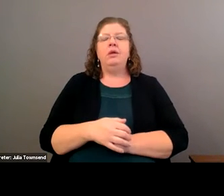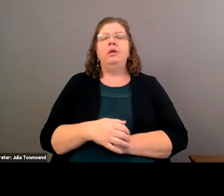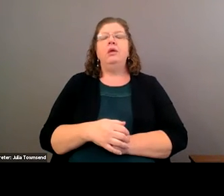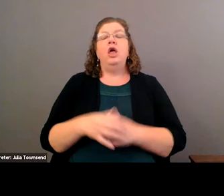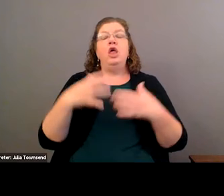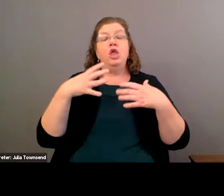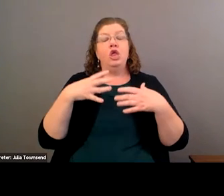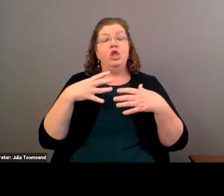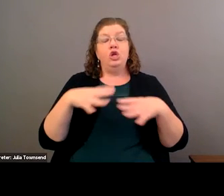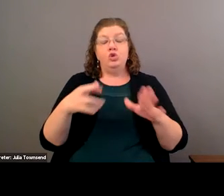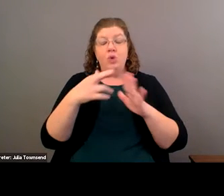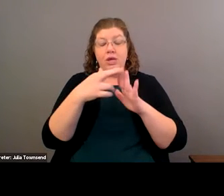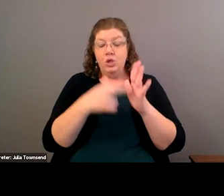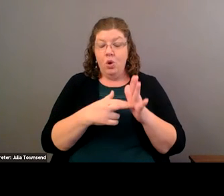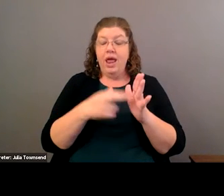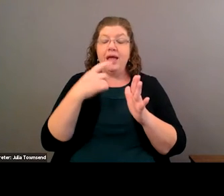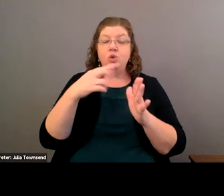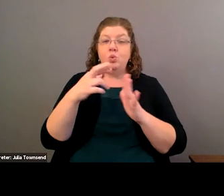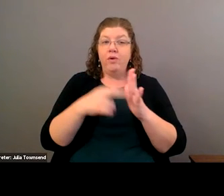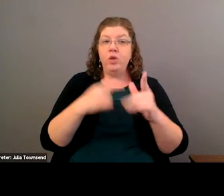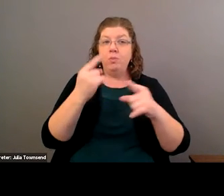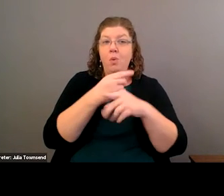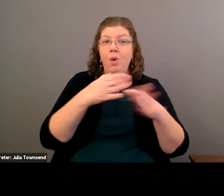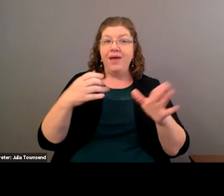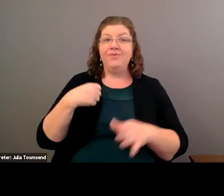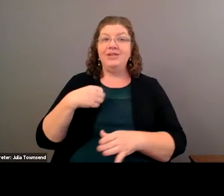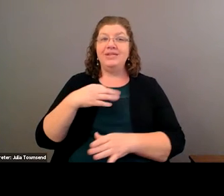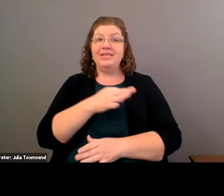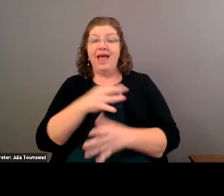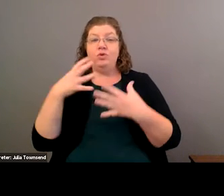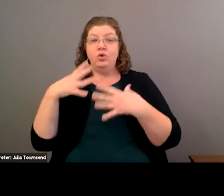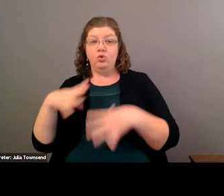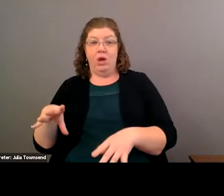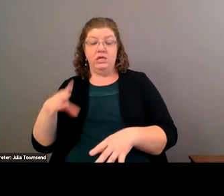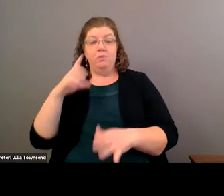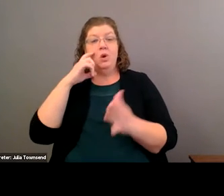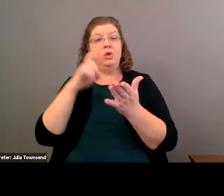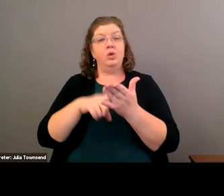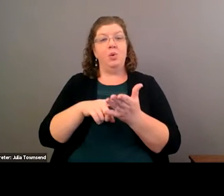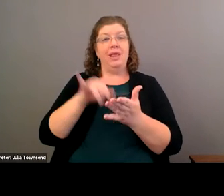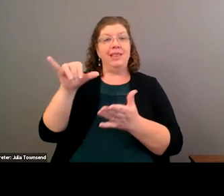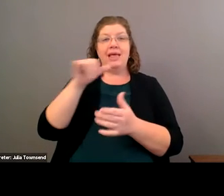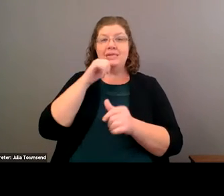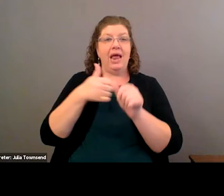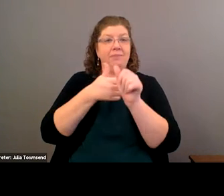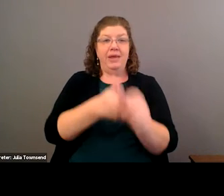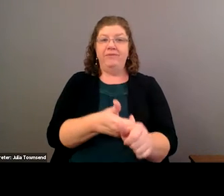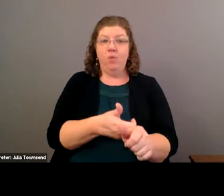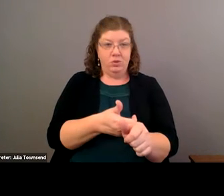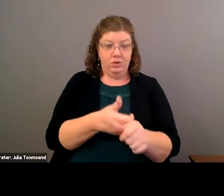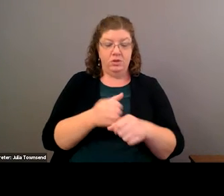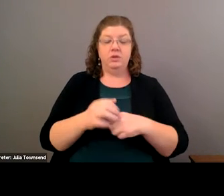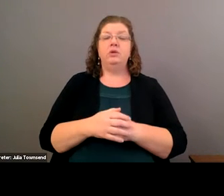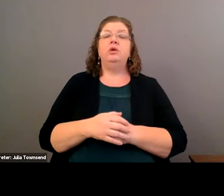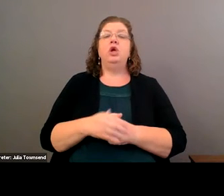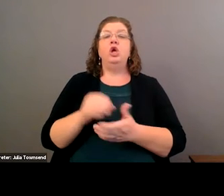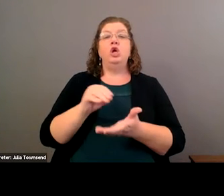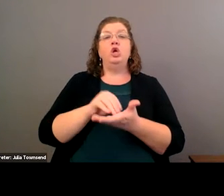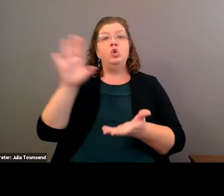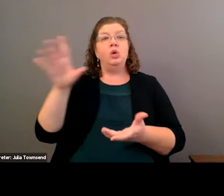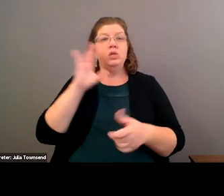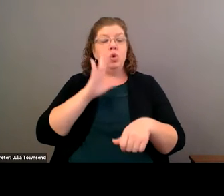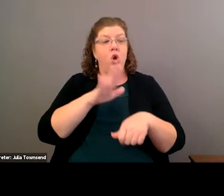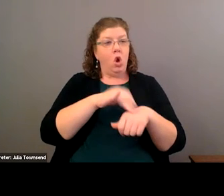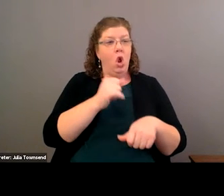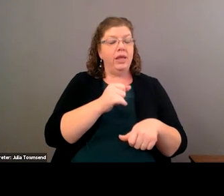El código de vestimenta tiene reglas en que habla cómo debemos vestir, pero sabemos que no se está haciendo